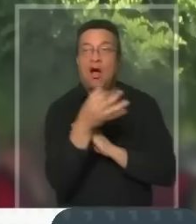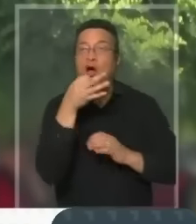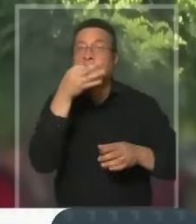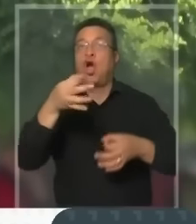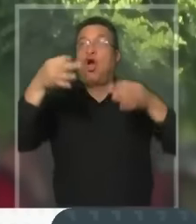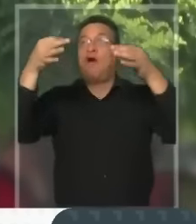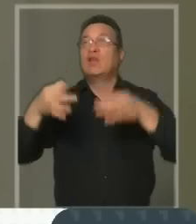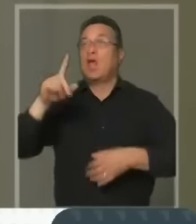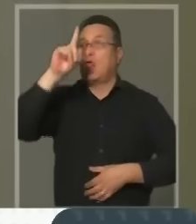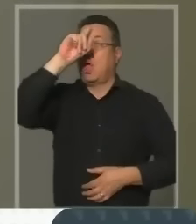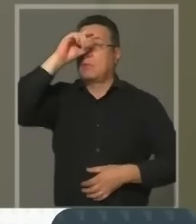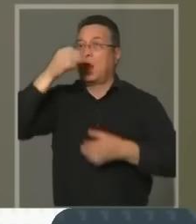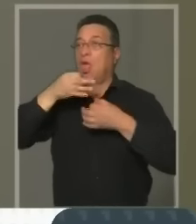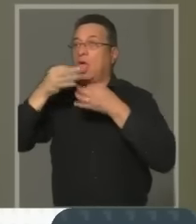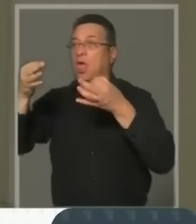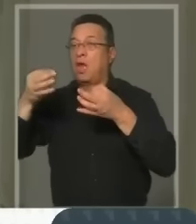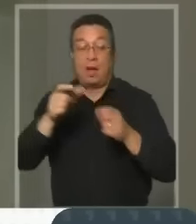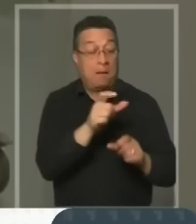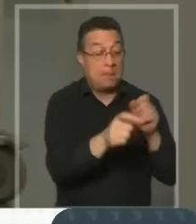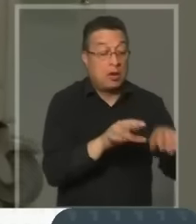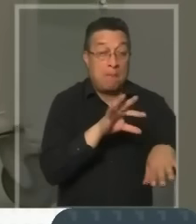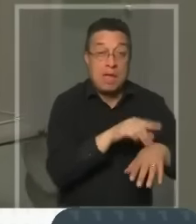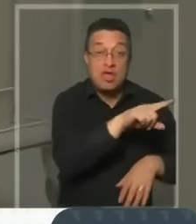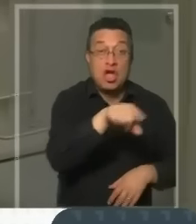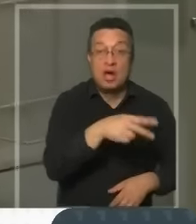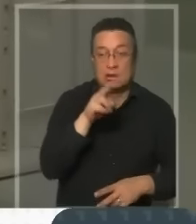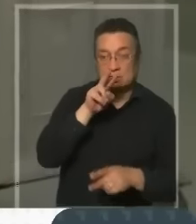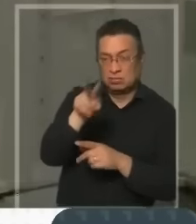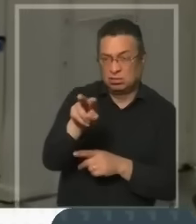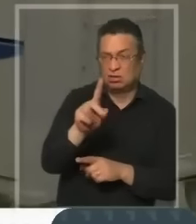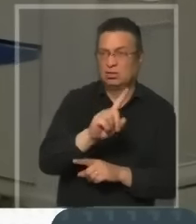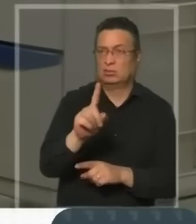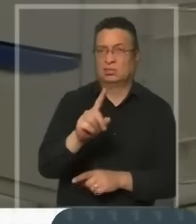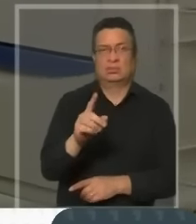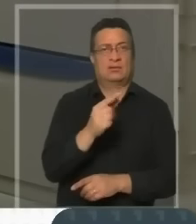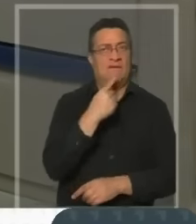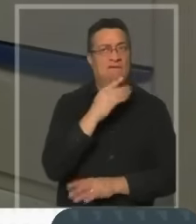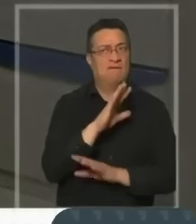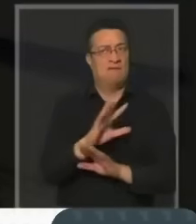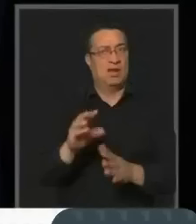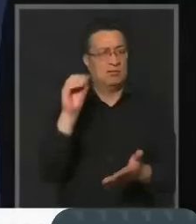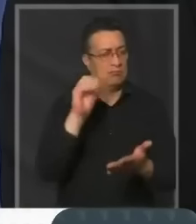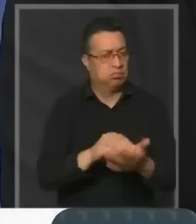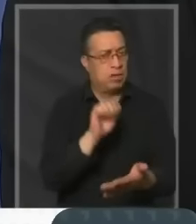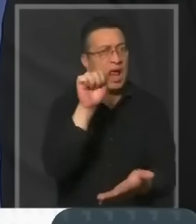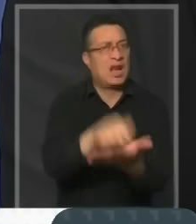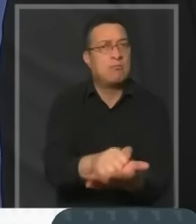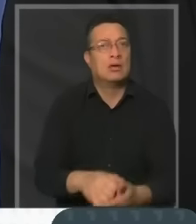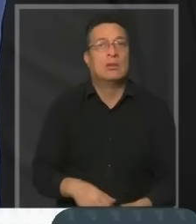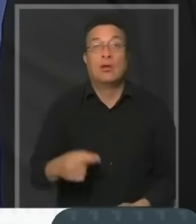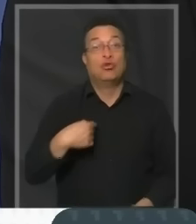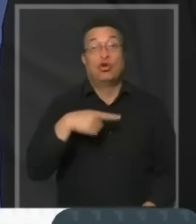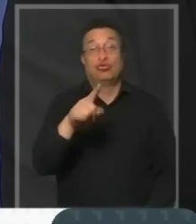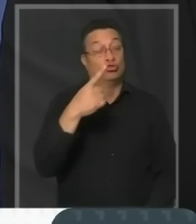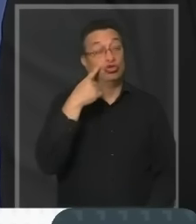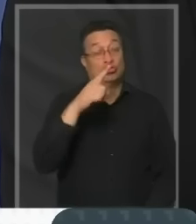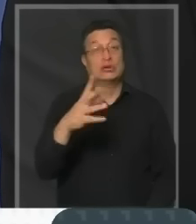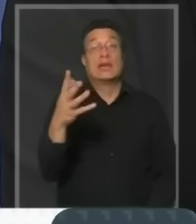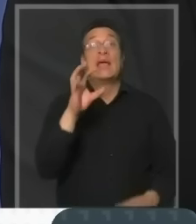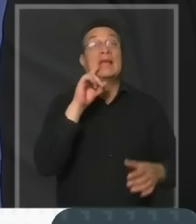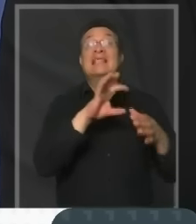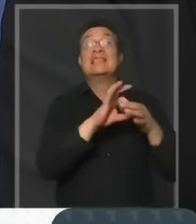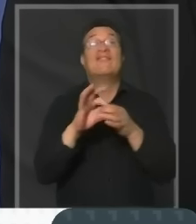del hospital y lo que el personal de salud presenció y quiso dejar por escrito. Sí, no, yo no tengo conocimiento y no sé a lo que se refieren